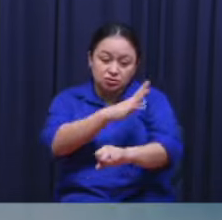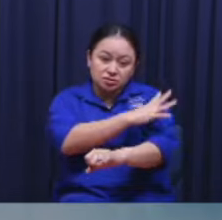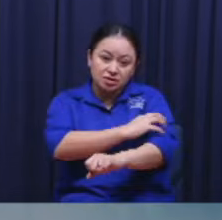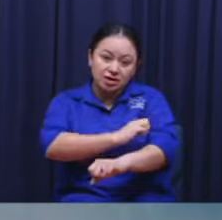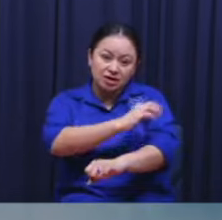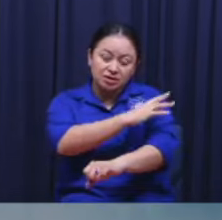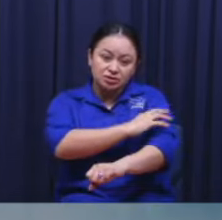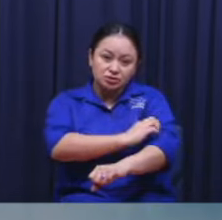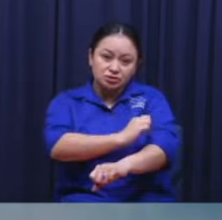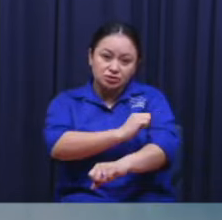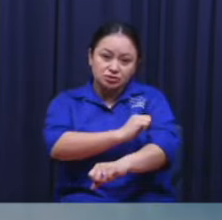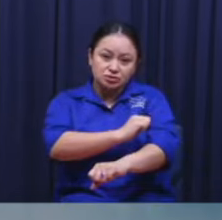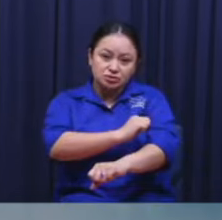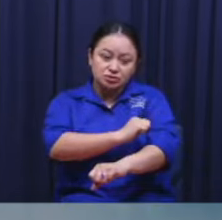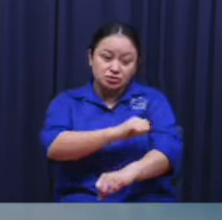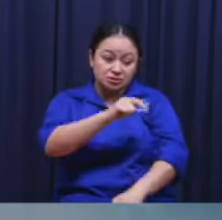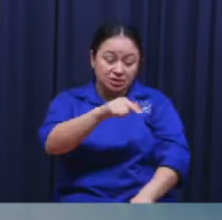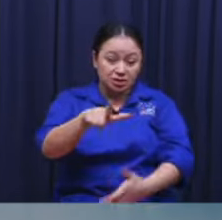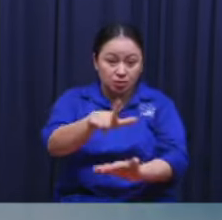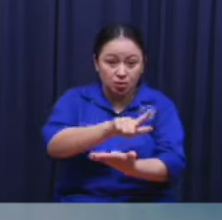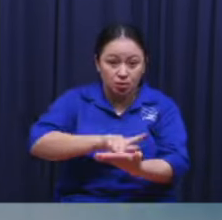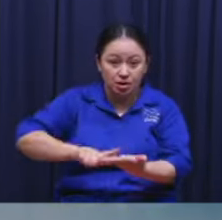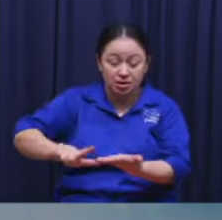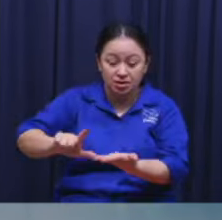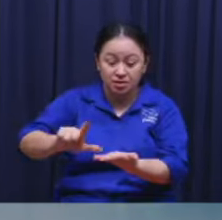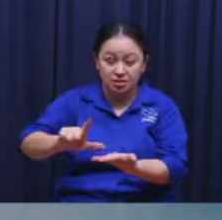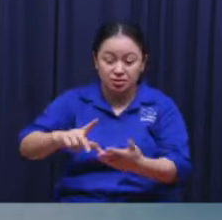casa de motel y de baño.